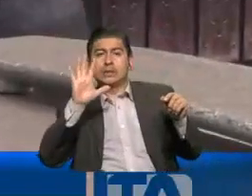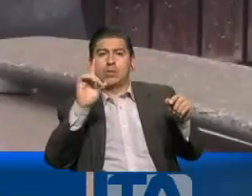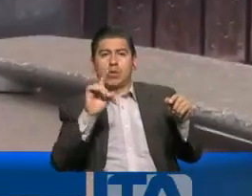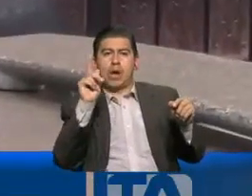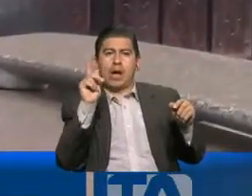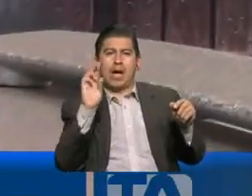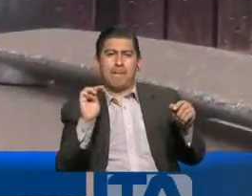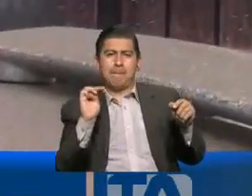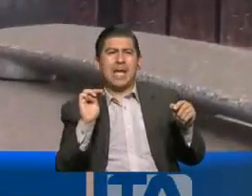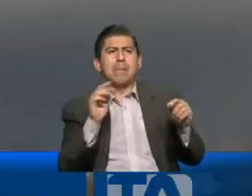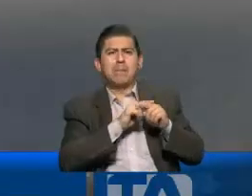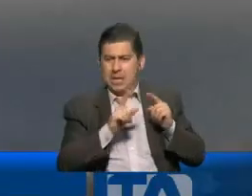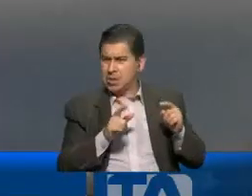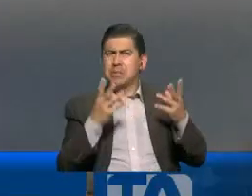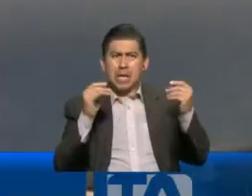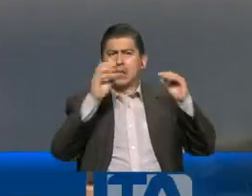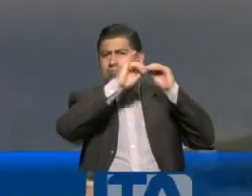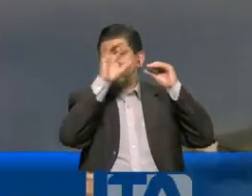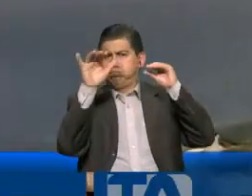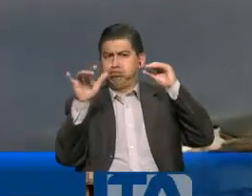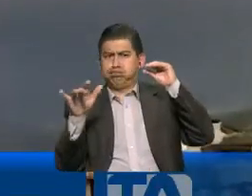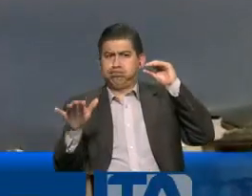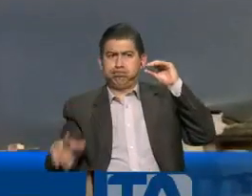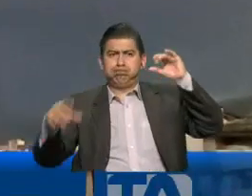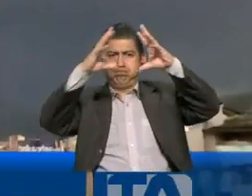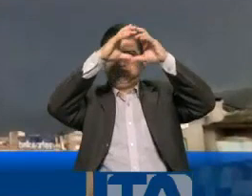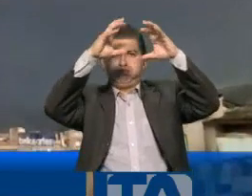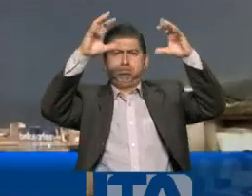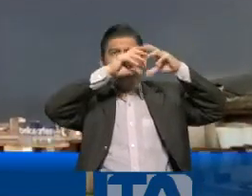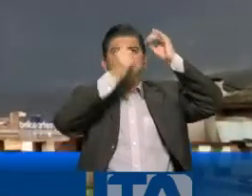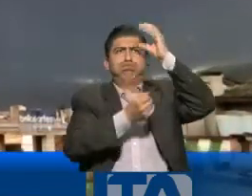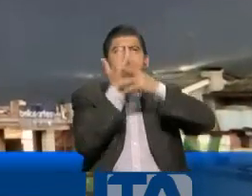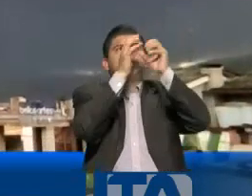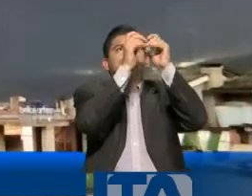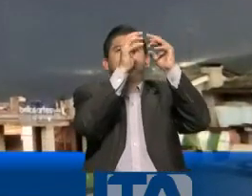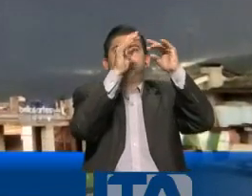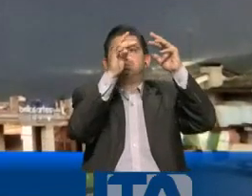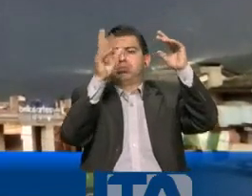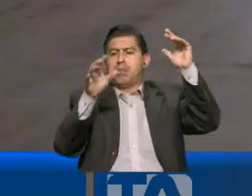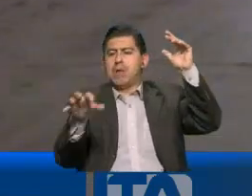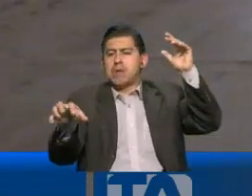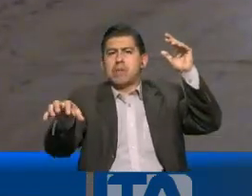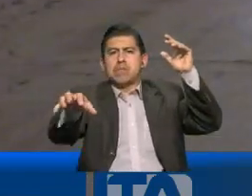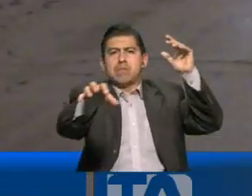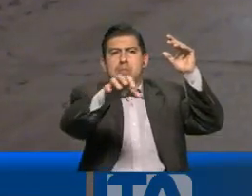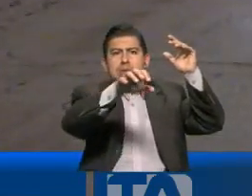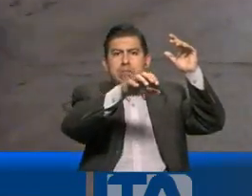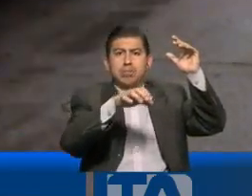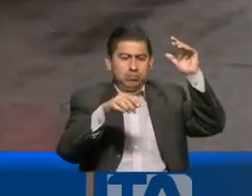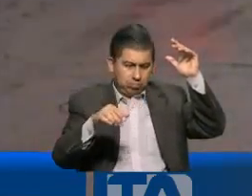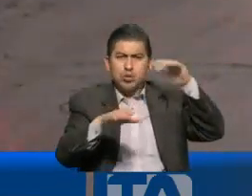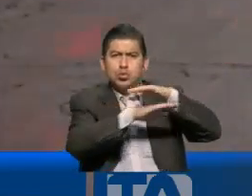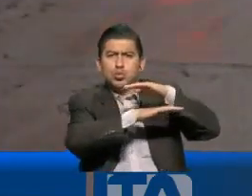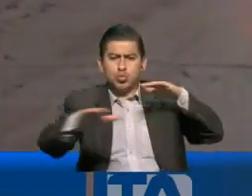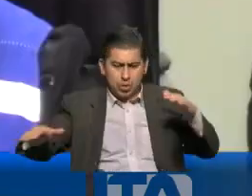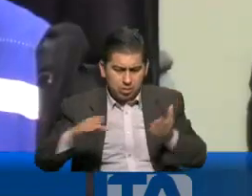las afectaciones son notorias. Una extensa capa de nube volcánica cubrió los 10 cantones de la provincia de Chimborazo y un manto gris se apoderaba de